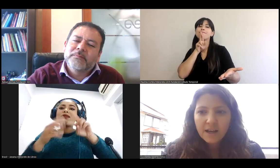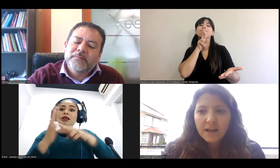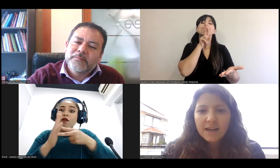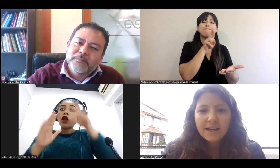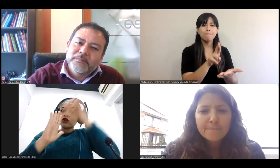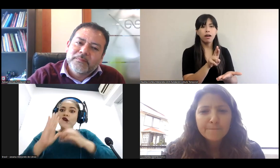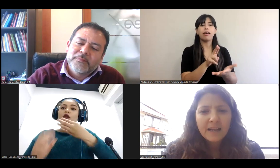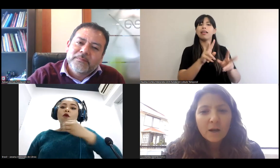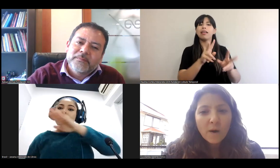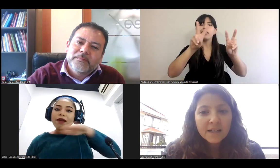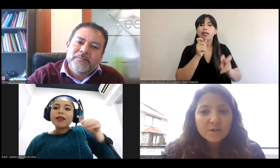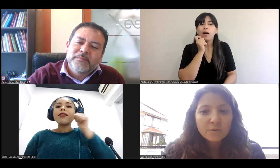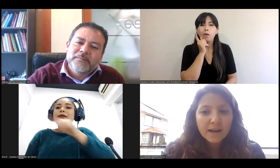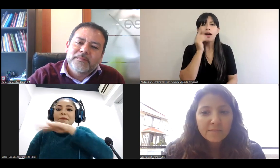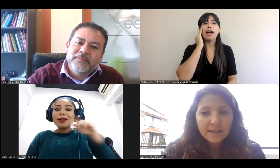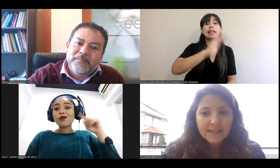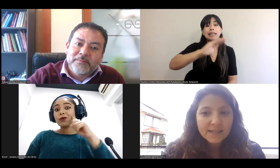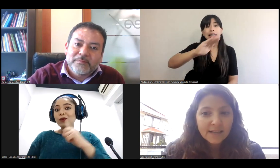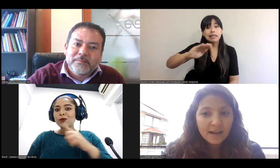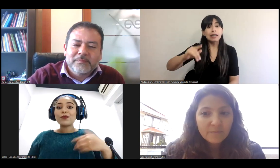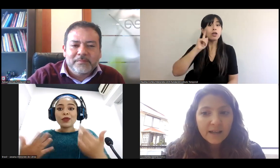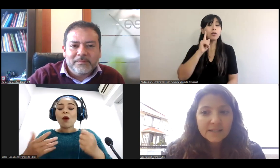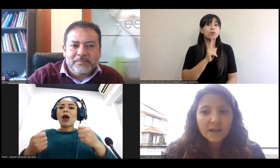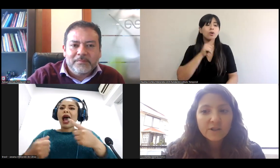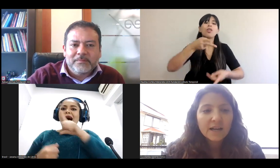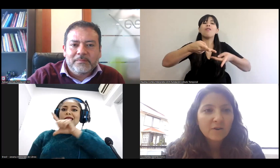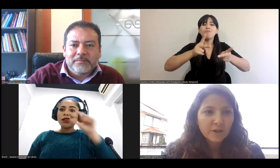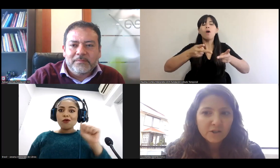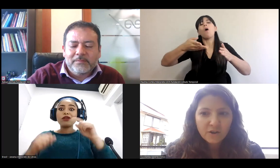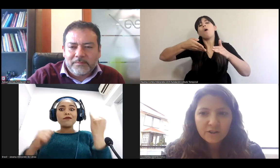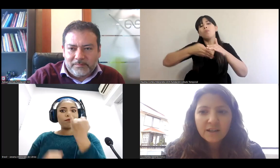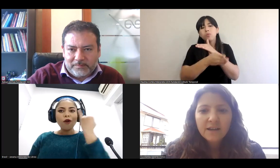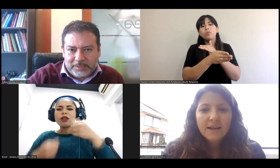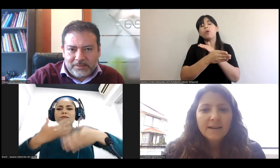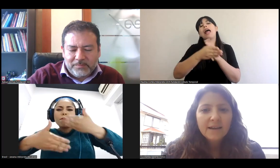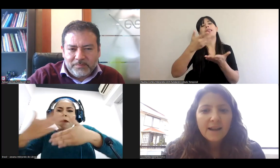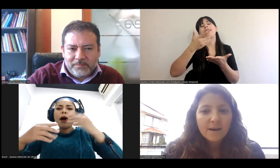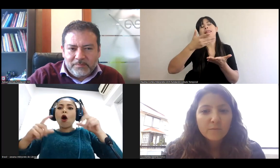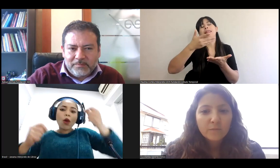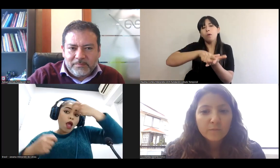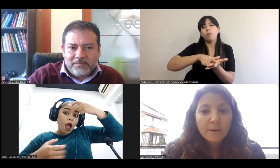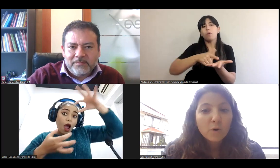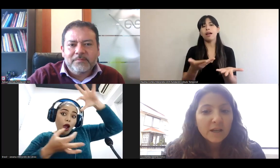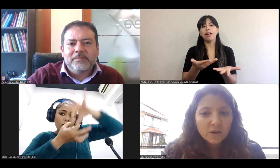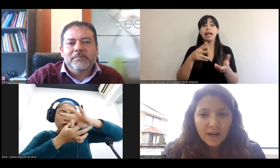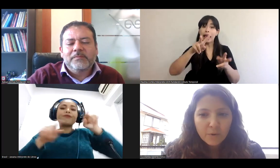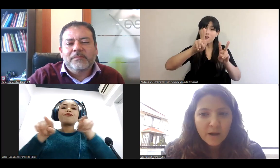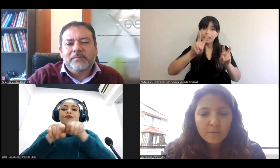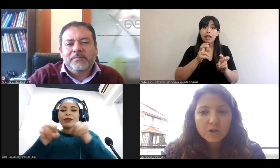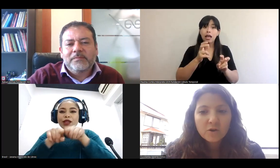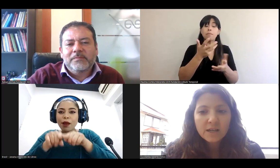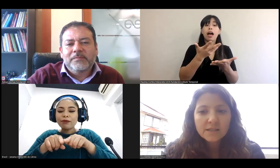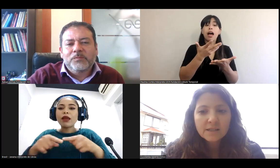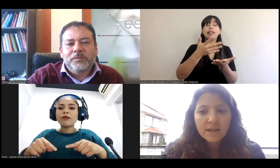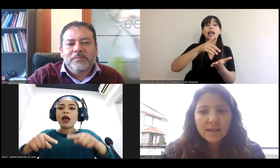sordos. El lenguaje es una herramienta esencial para desarrollar la cognición, la modulación de las